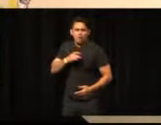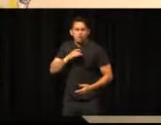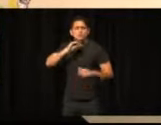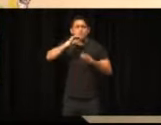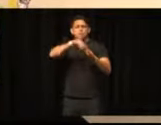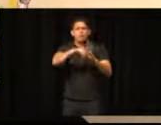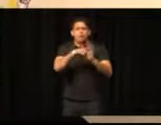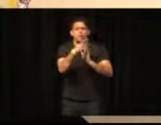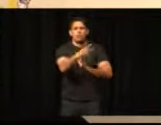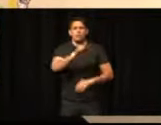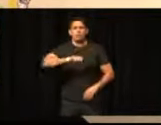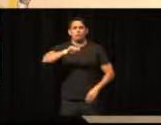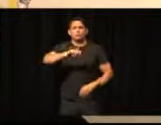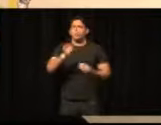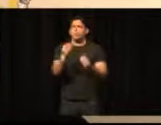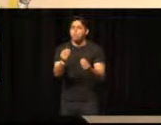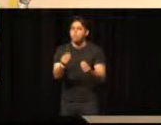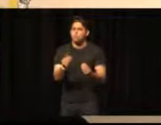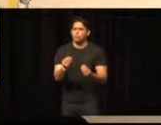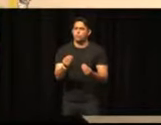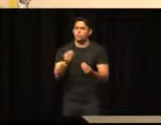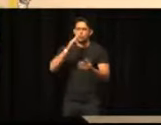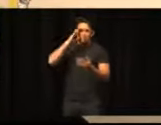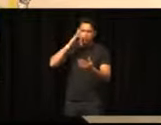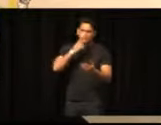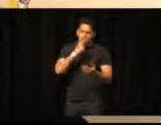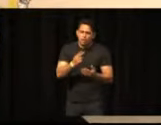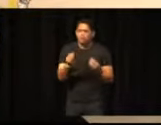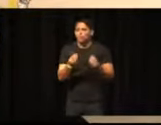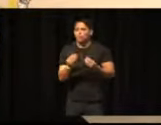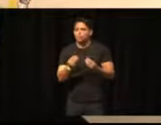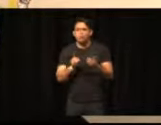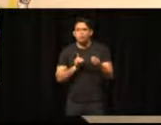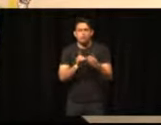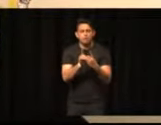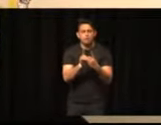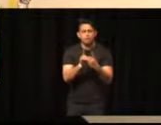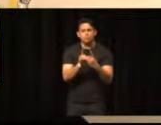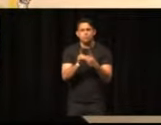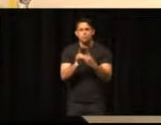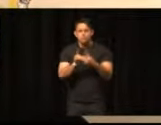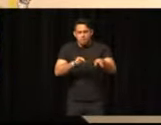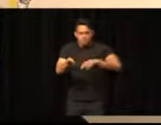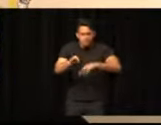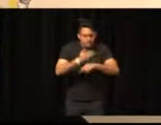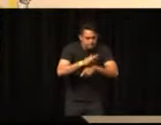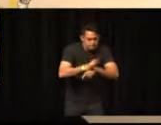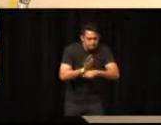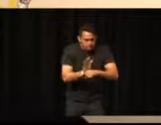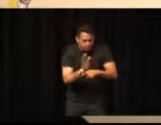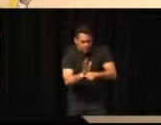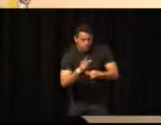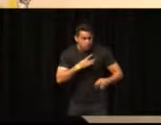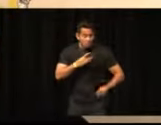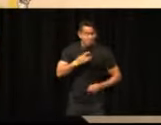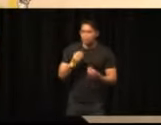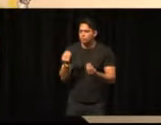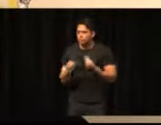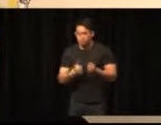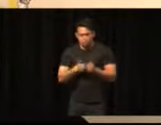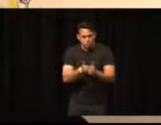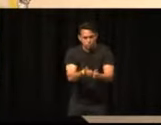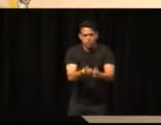¿Cómo es? Yo creo que reclutamiento, movilización, formación, ¿cómo es se hace el abordaje, la